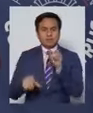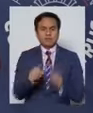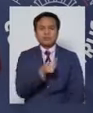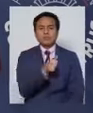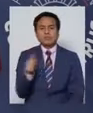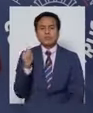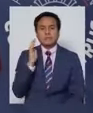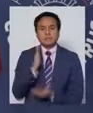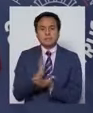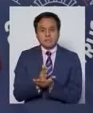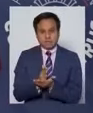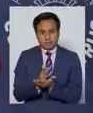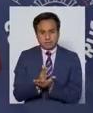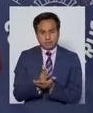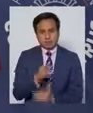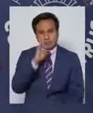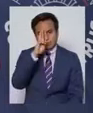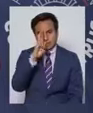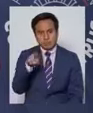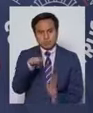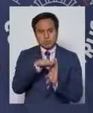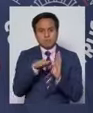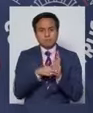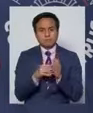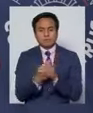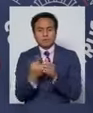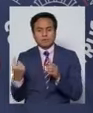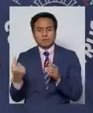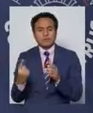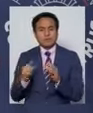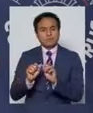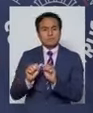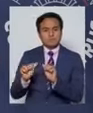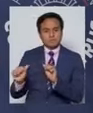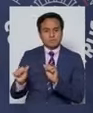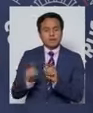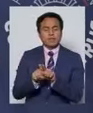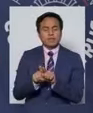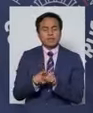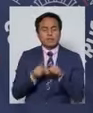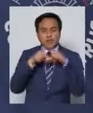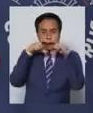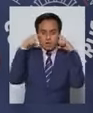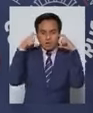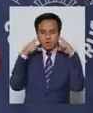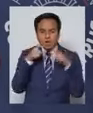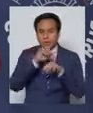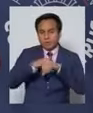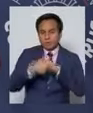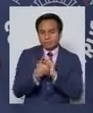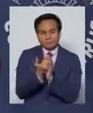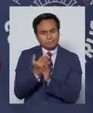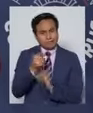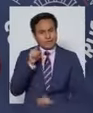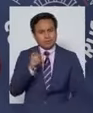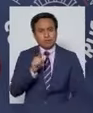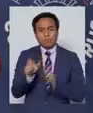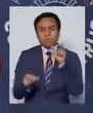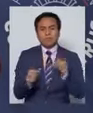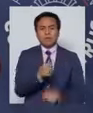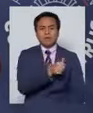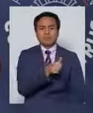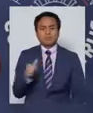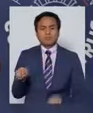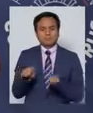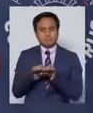personas deben respetar las medidas de aislamiento físico, el uso de mascarillas, el lavado de manos. Y eso es para todos